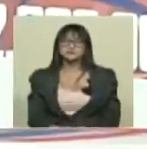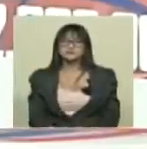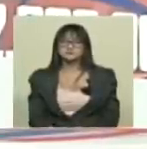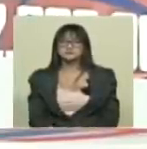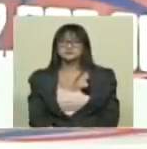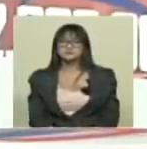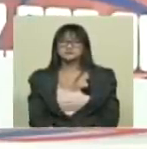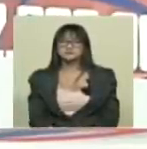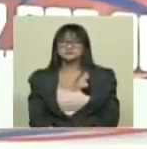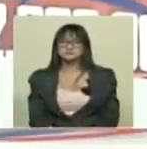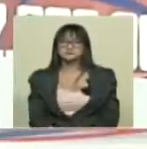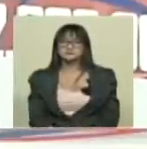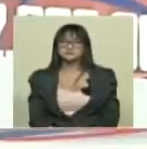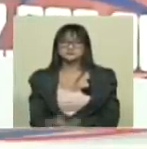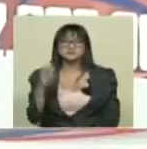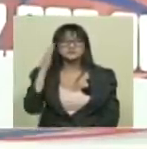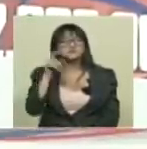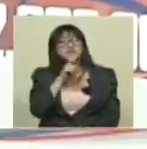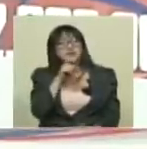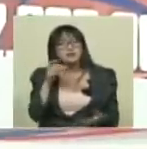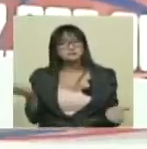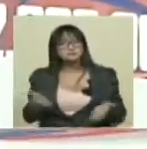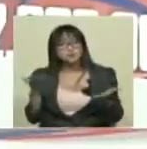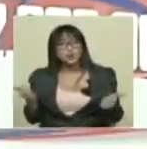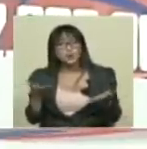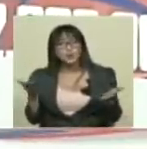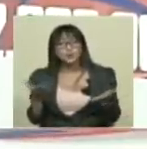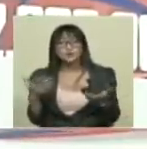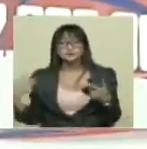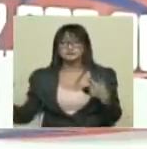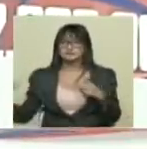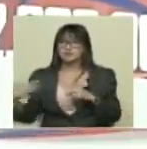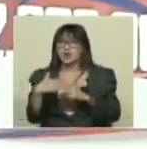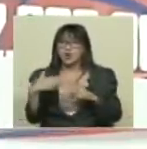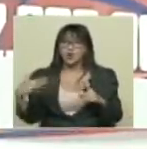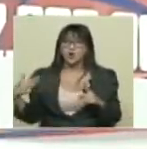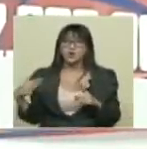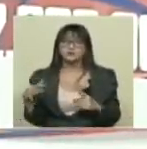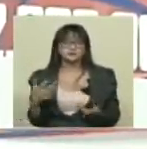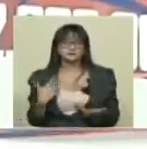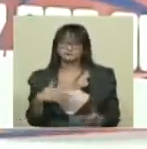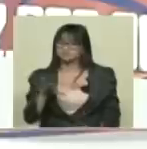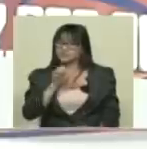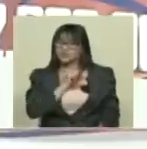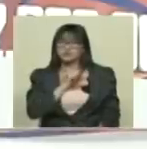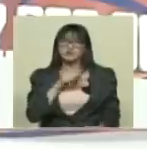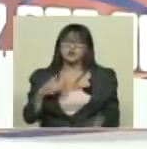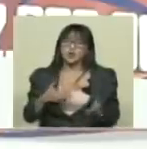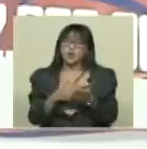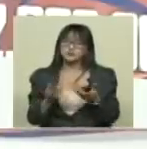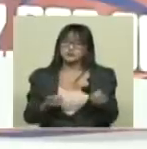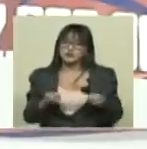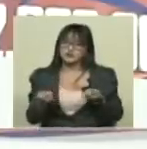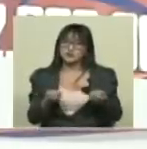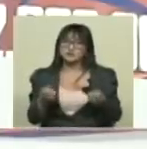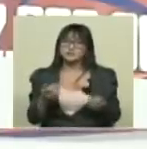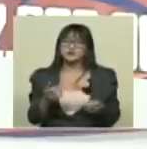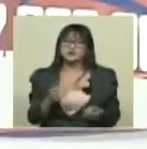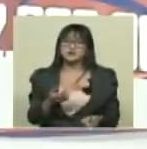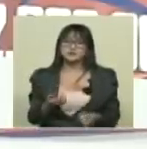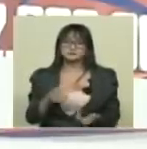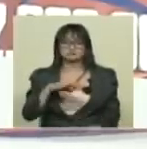va a saber quiénes promovieron esta agresión inadmisible contra la economía,